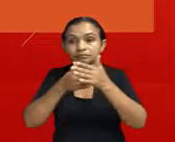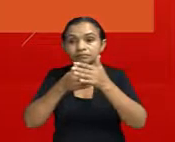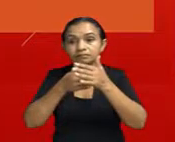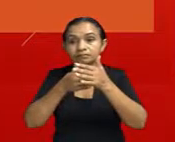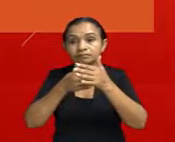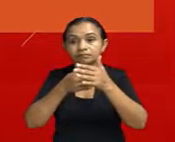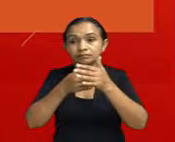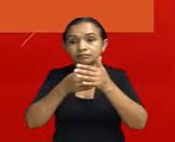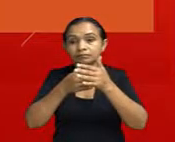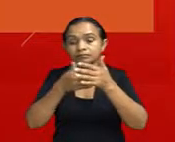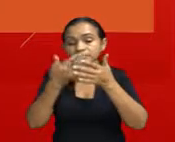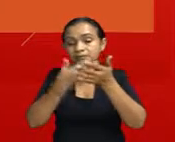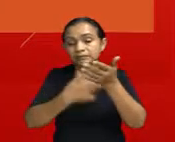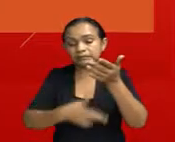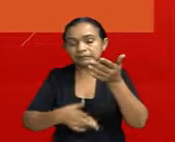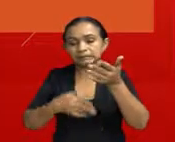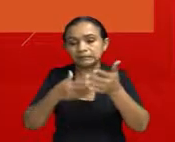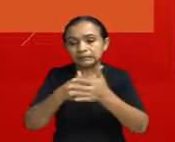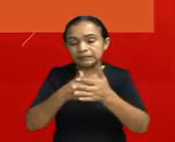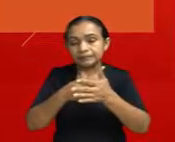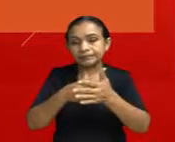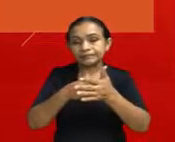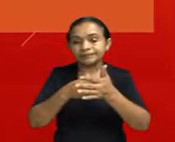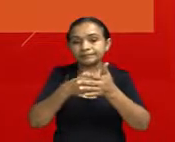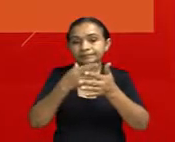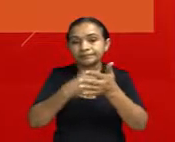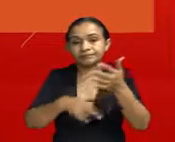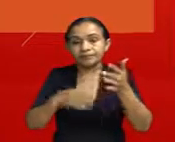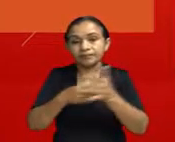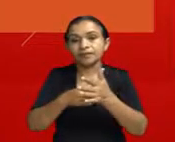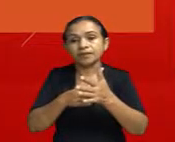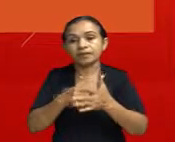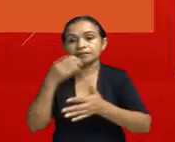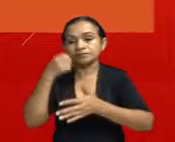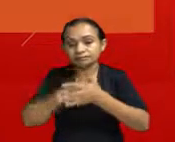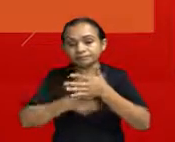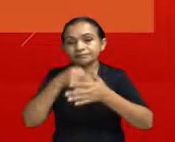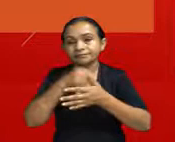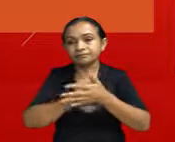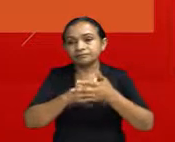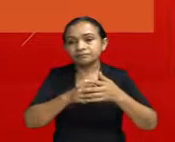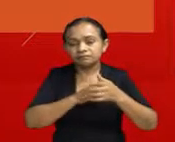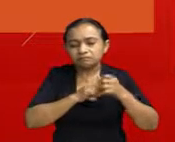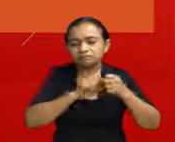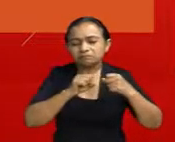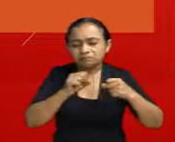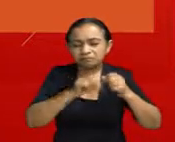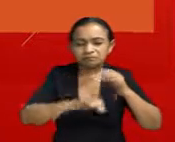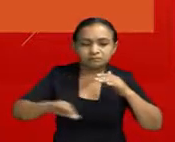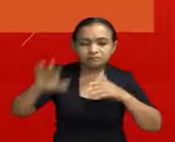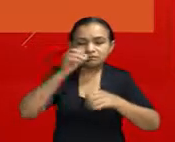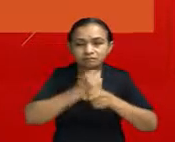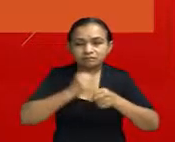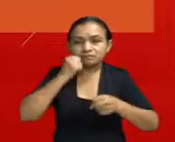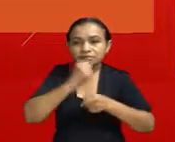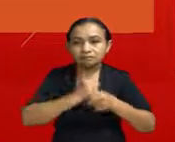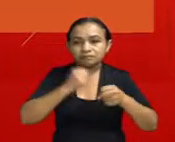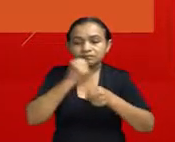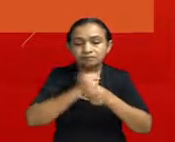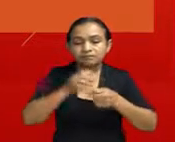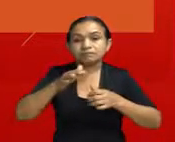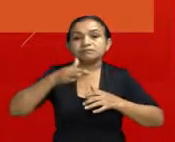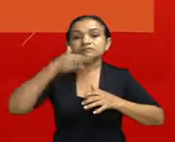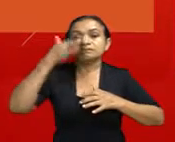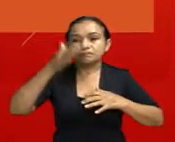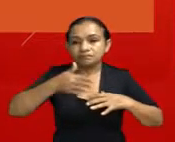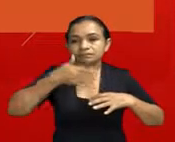pasa adecuadamente la sangre. Y es ahí donde cuando hay un esfuerzo, el corazón tiene que trabajar más y necesita más aporte de oxígeno.